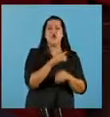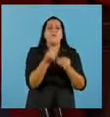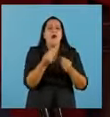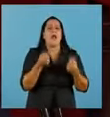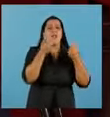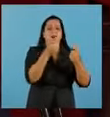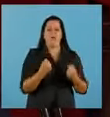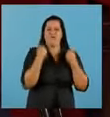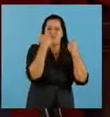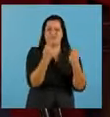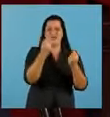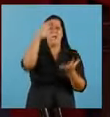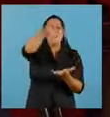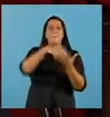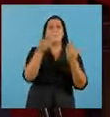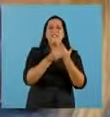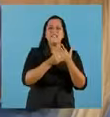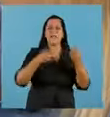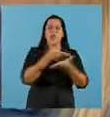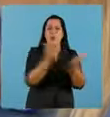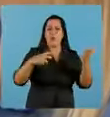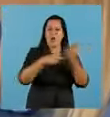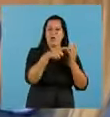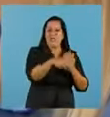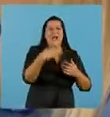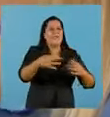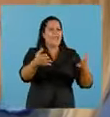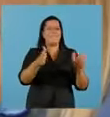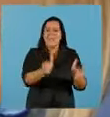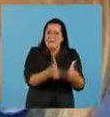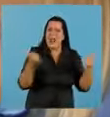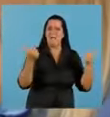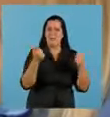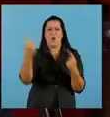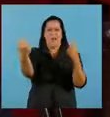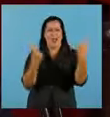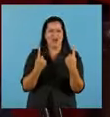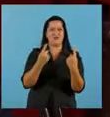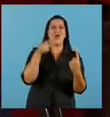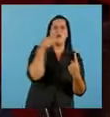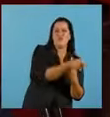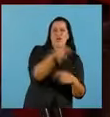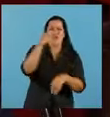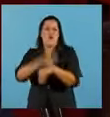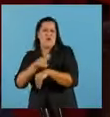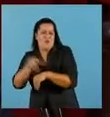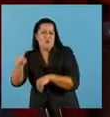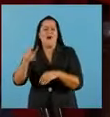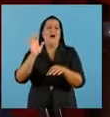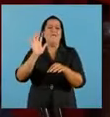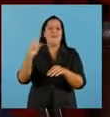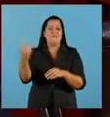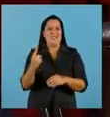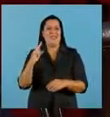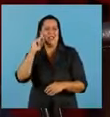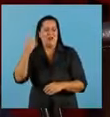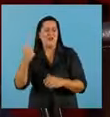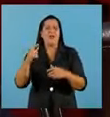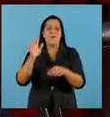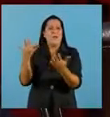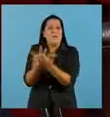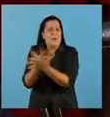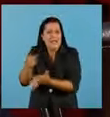el Ministerio Público Fiscal y la aplicación rápida del sistema acusatorio, vamos a reforzar la creación de nuevos cargos de